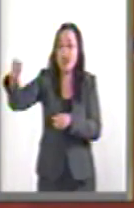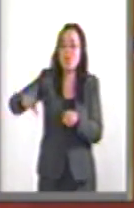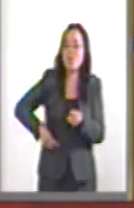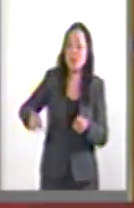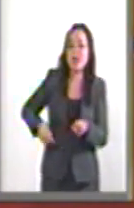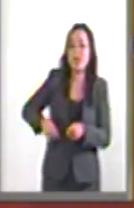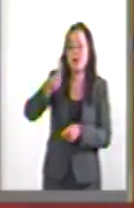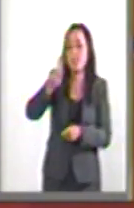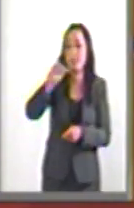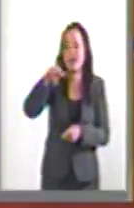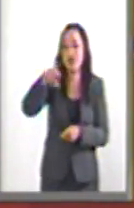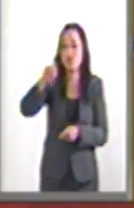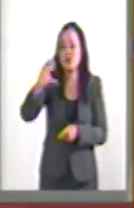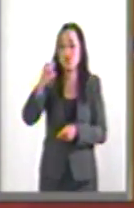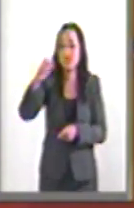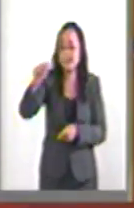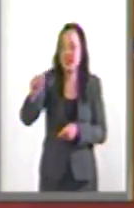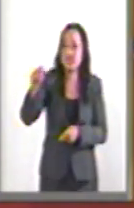se registraron